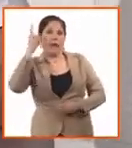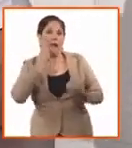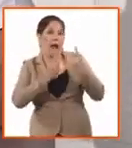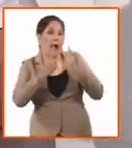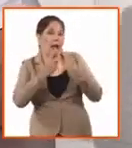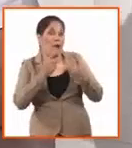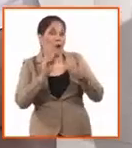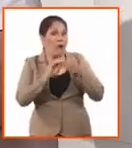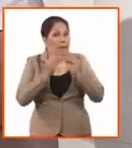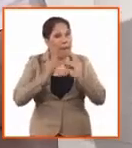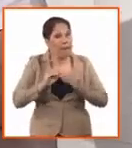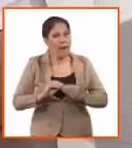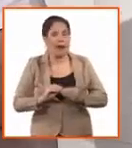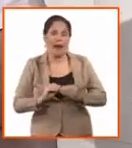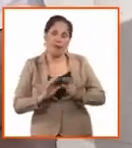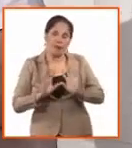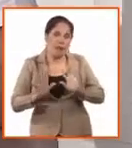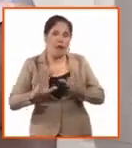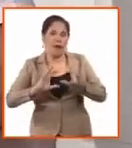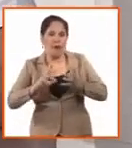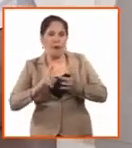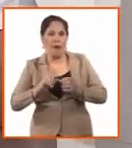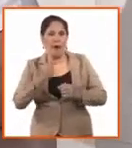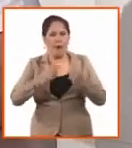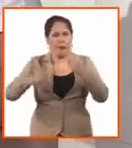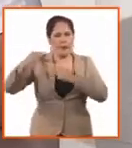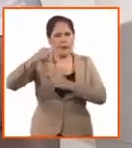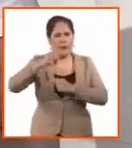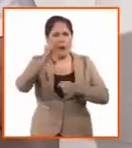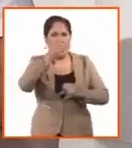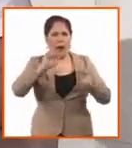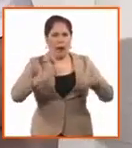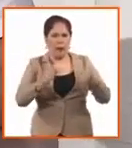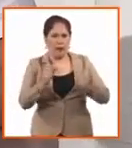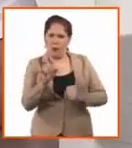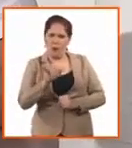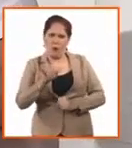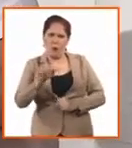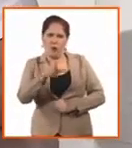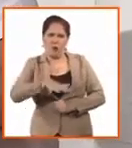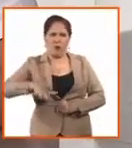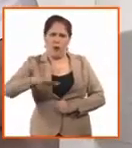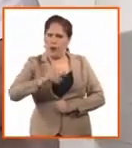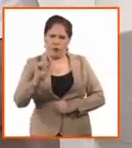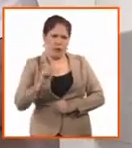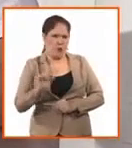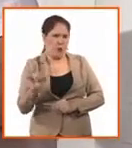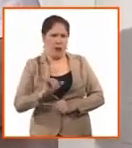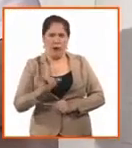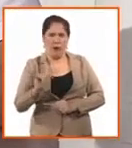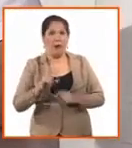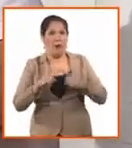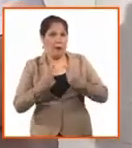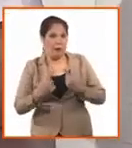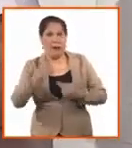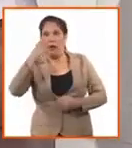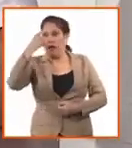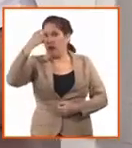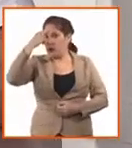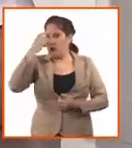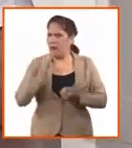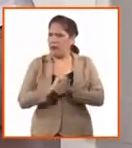que buscarle la adaptación por los pocos los valores los principios etcétera no son los mismos pero leer en ese sentido era muy muy heterodoxo y